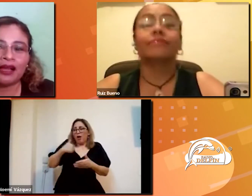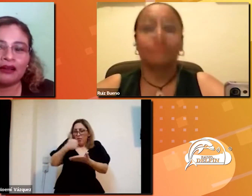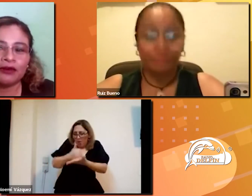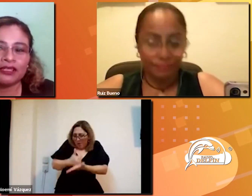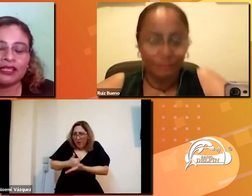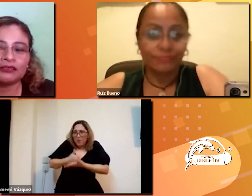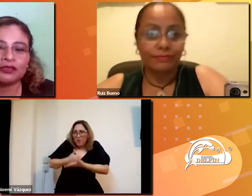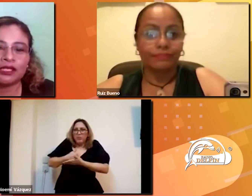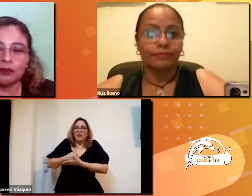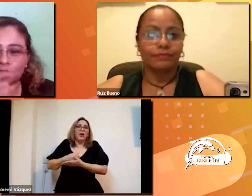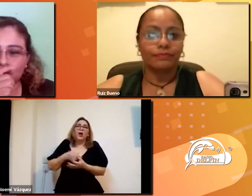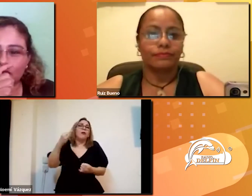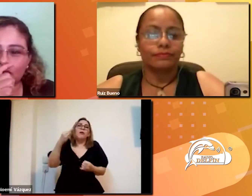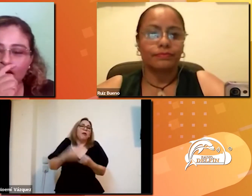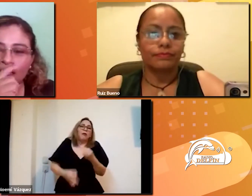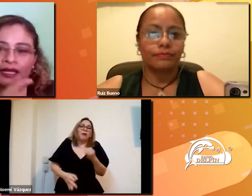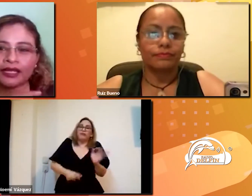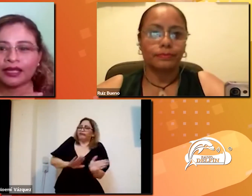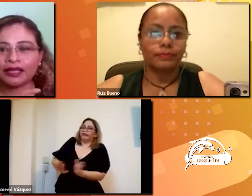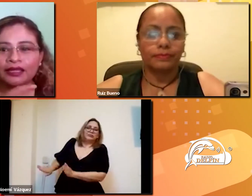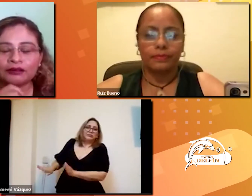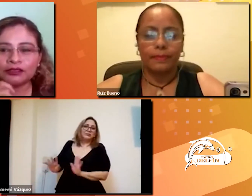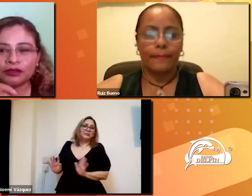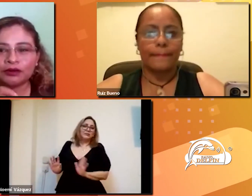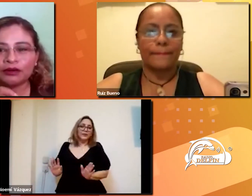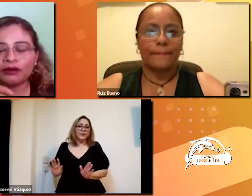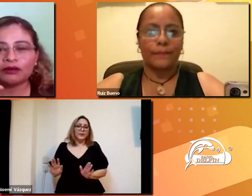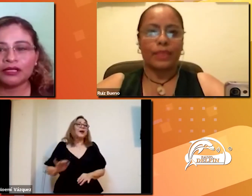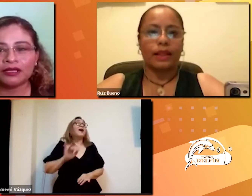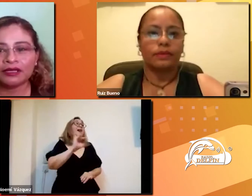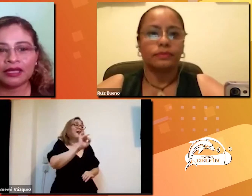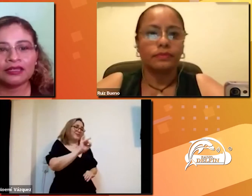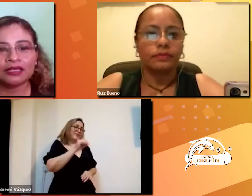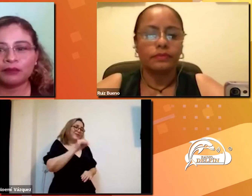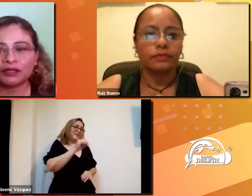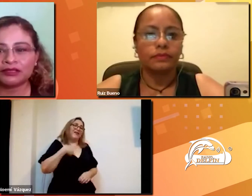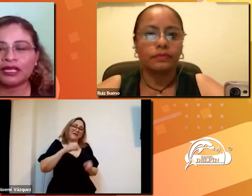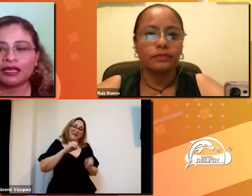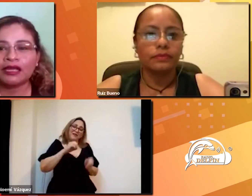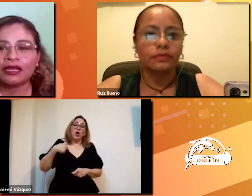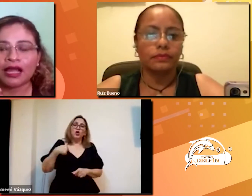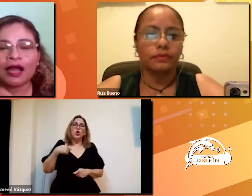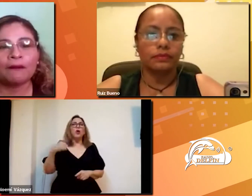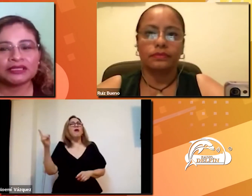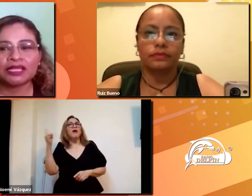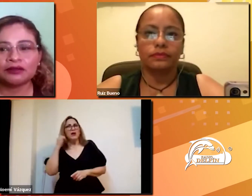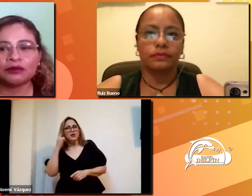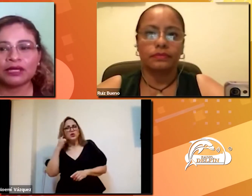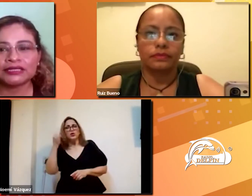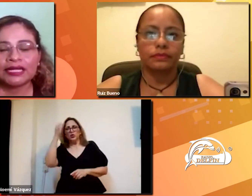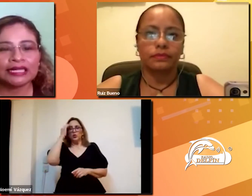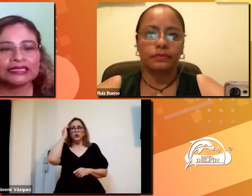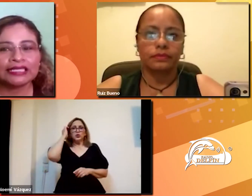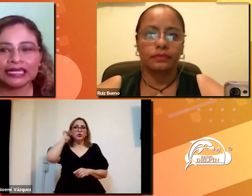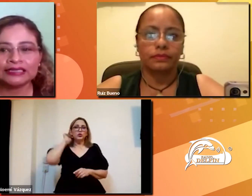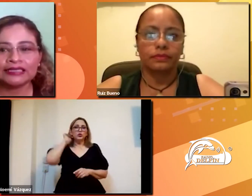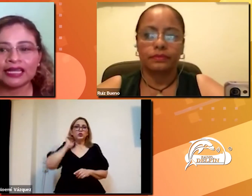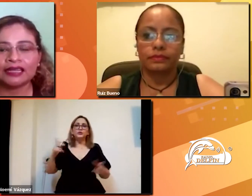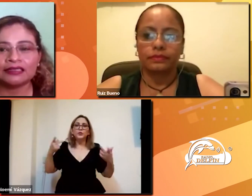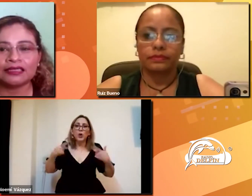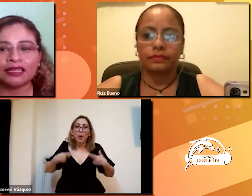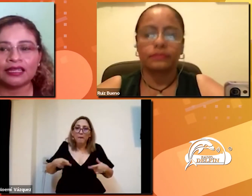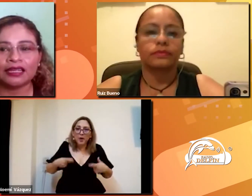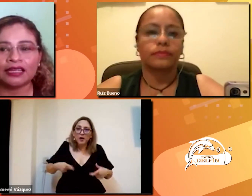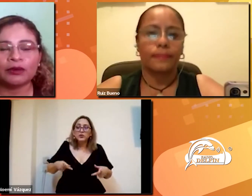porque ahorita he escuchado mucho que los psicólogos y gente pues que han pasado esa